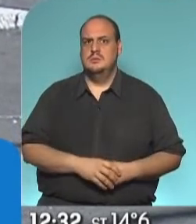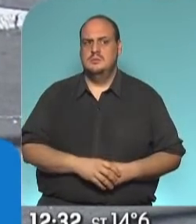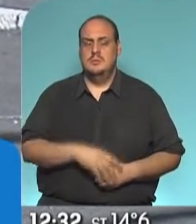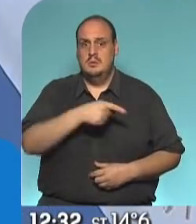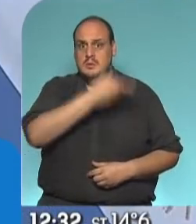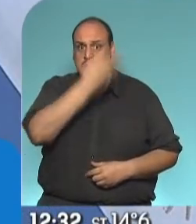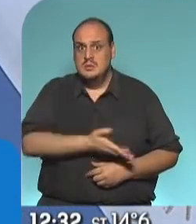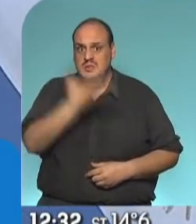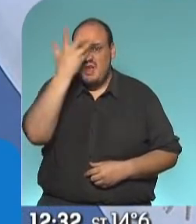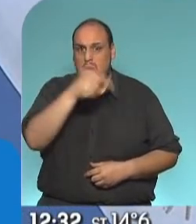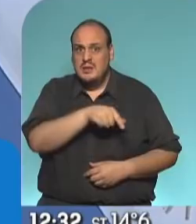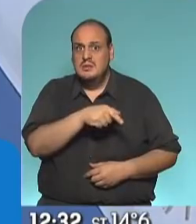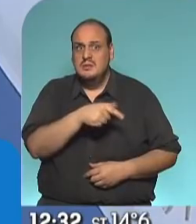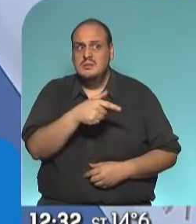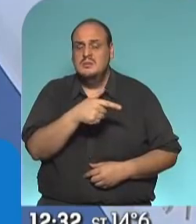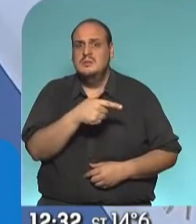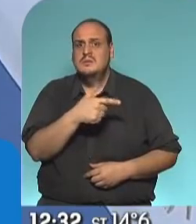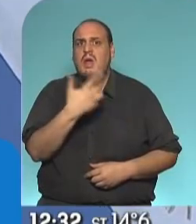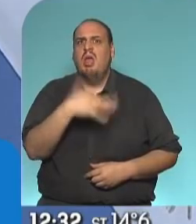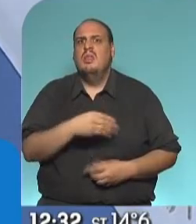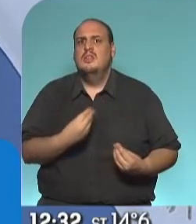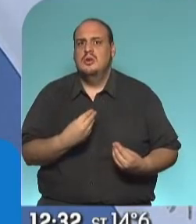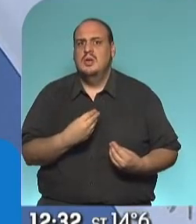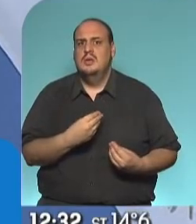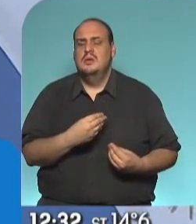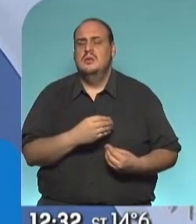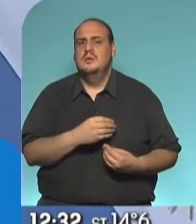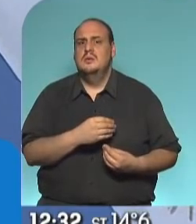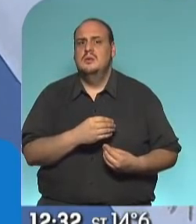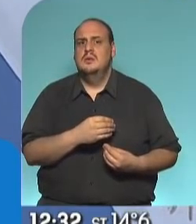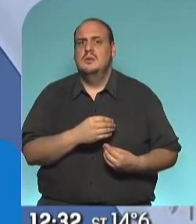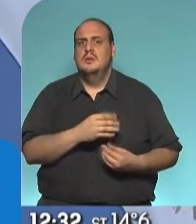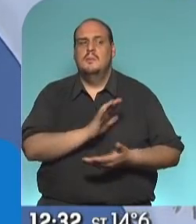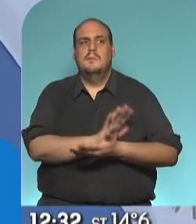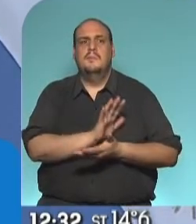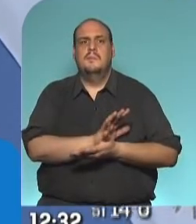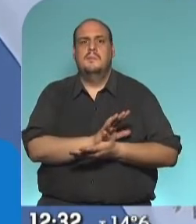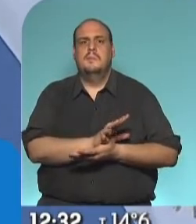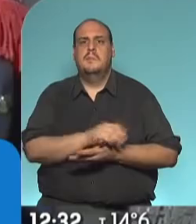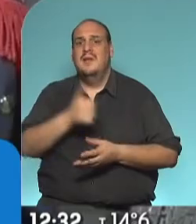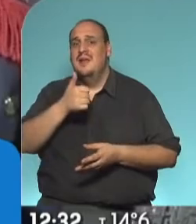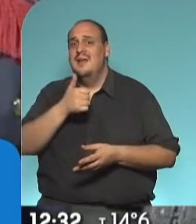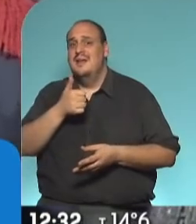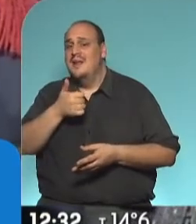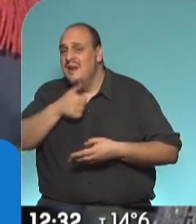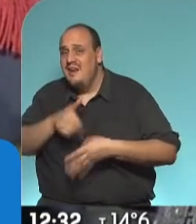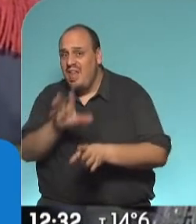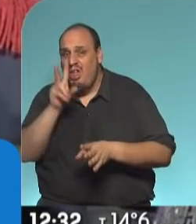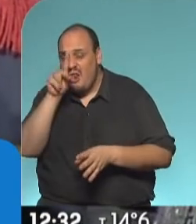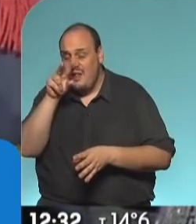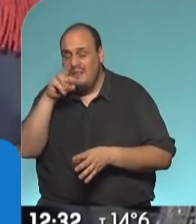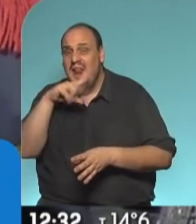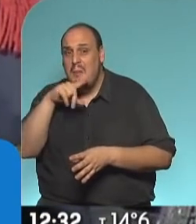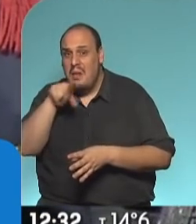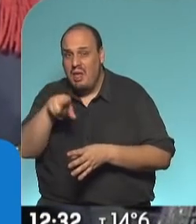Entendió que no bastaba, definitivamente no bastaba, con pelear en el Río de la Plata. Y